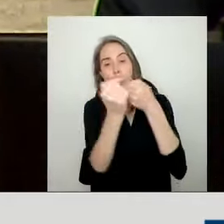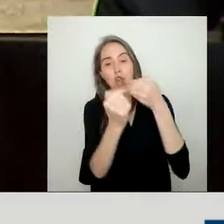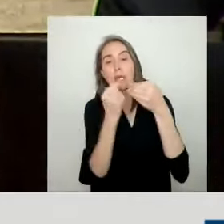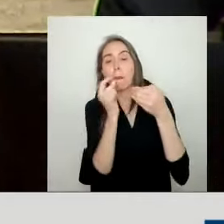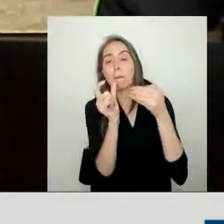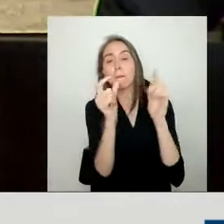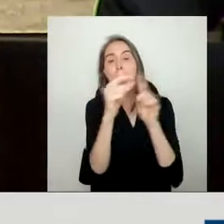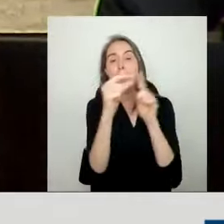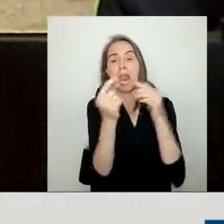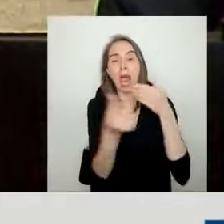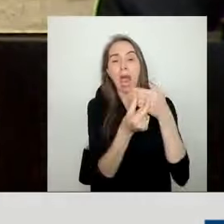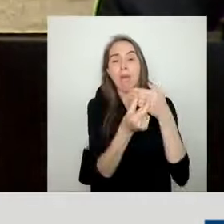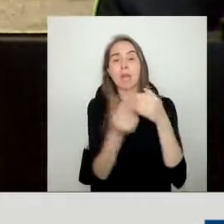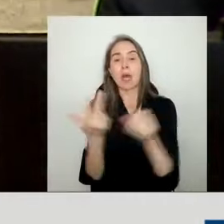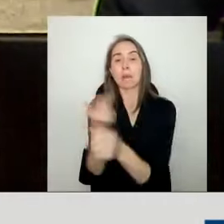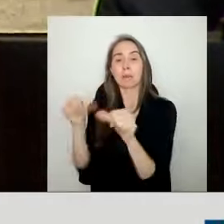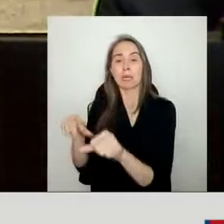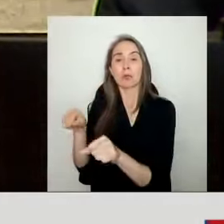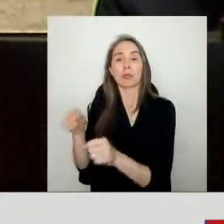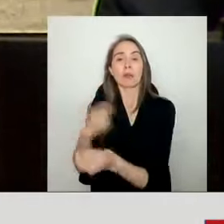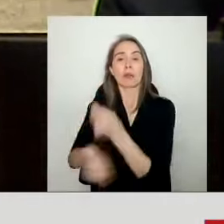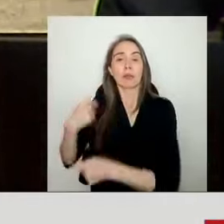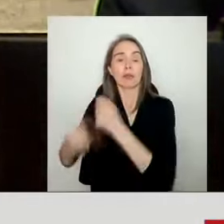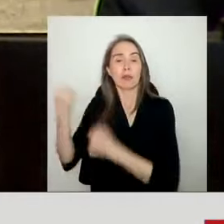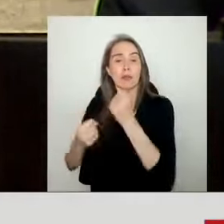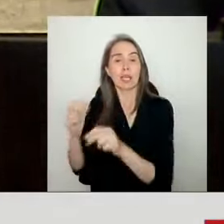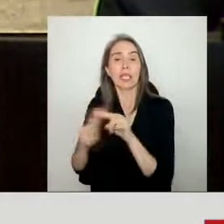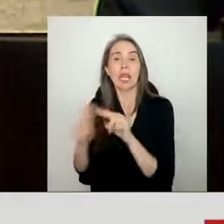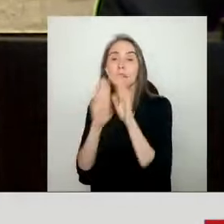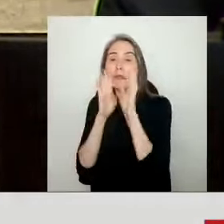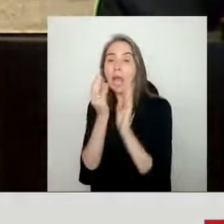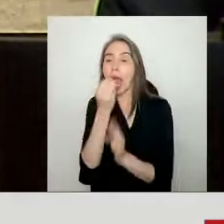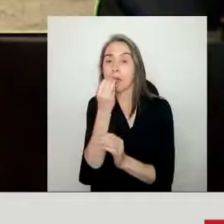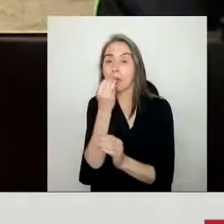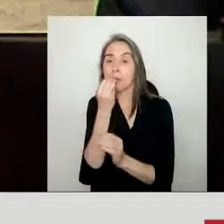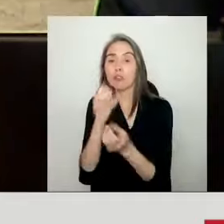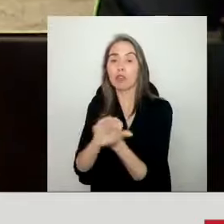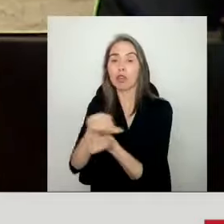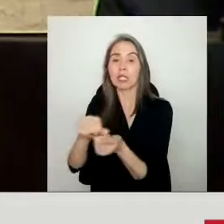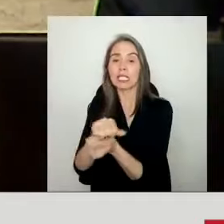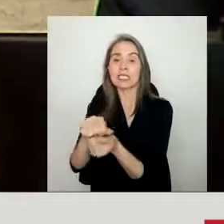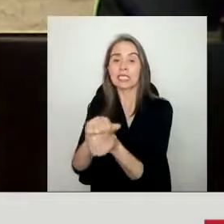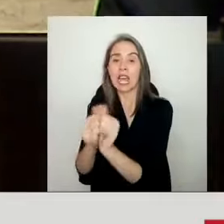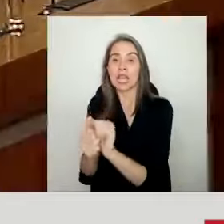una industria que Honestamente está produciendo alimentos basados en Plantas Muchas gracias